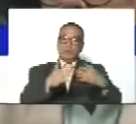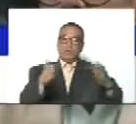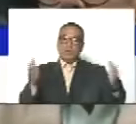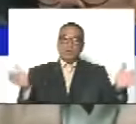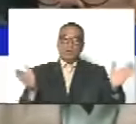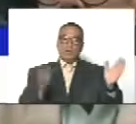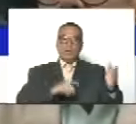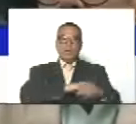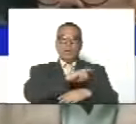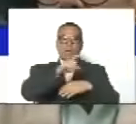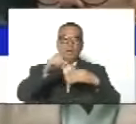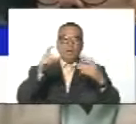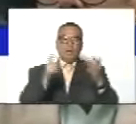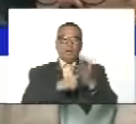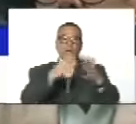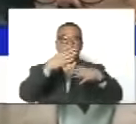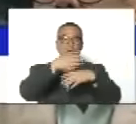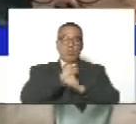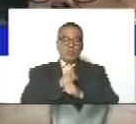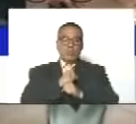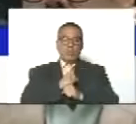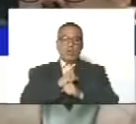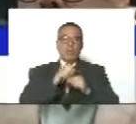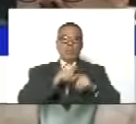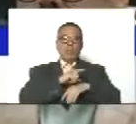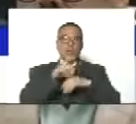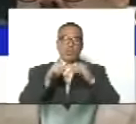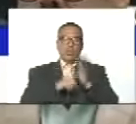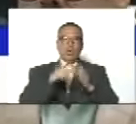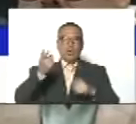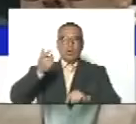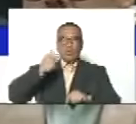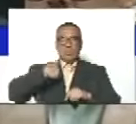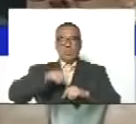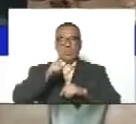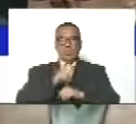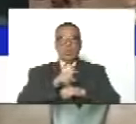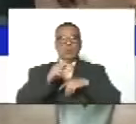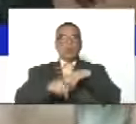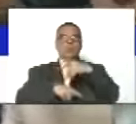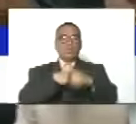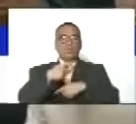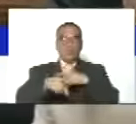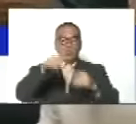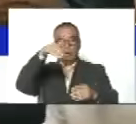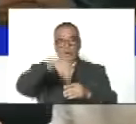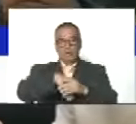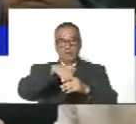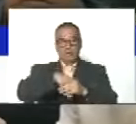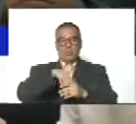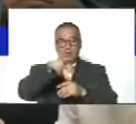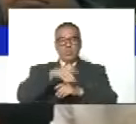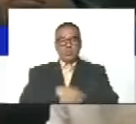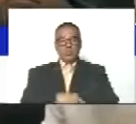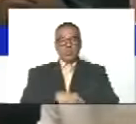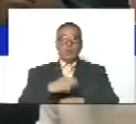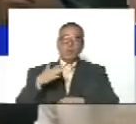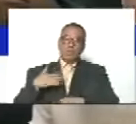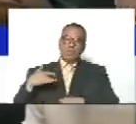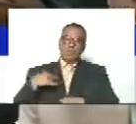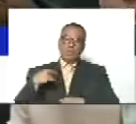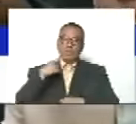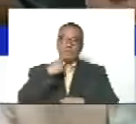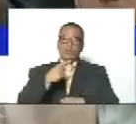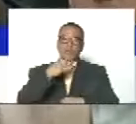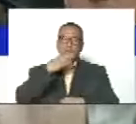para generar la confianza suficiente que deje después de las elecciones la sensación y